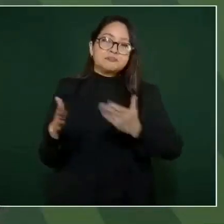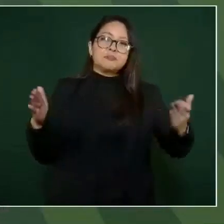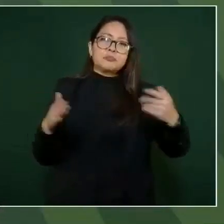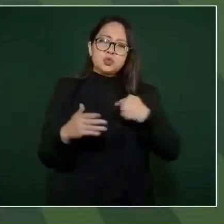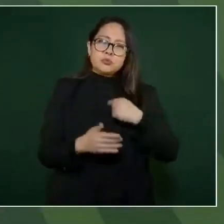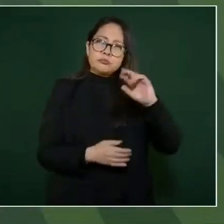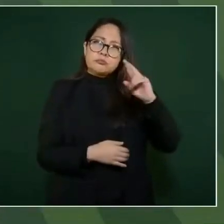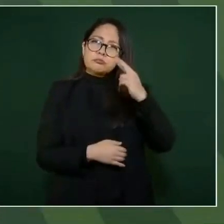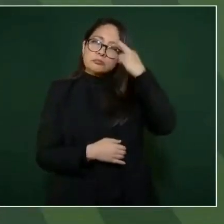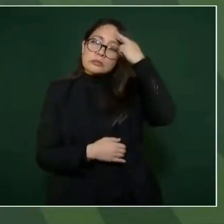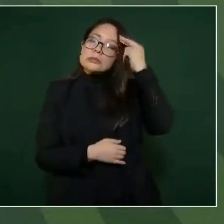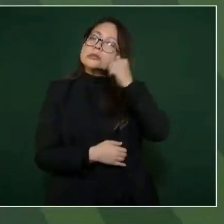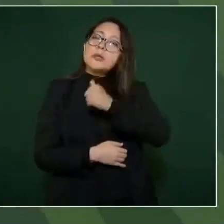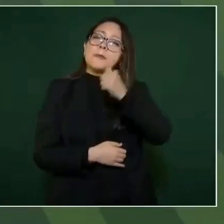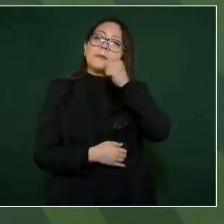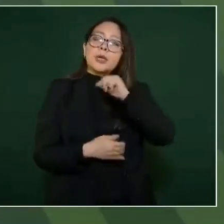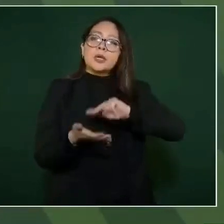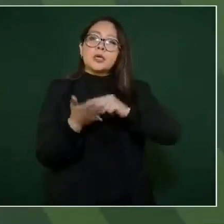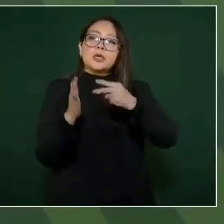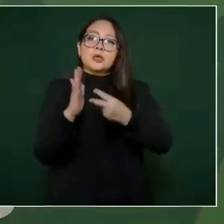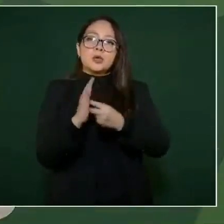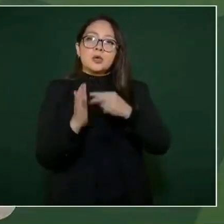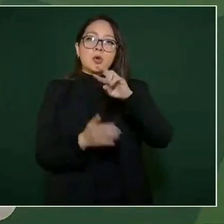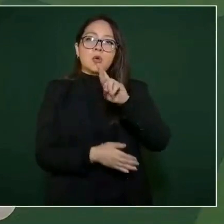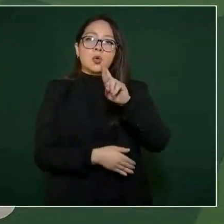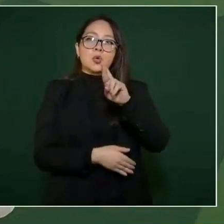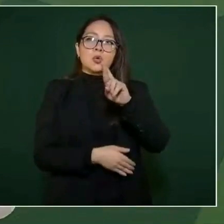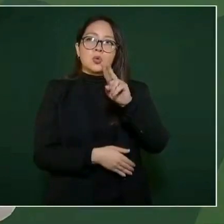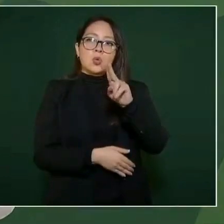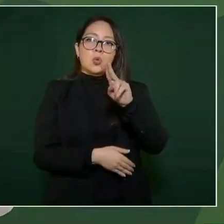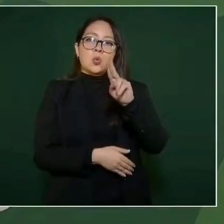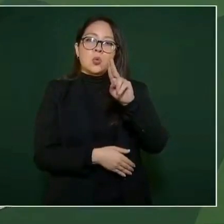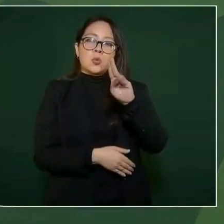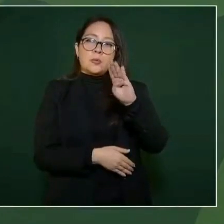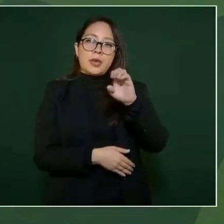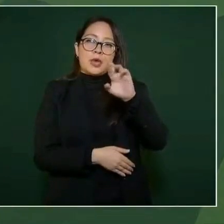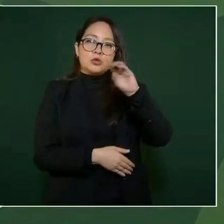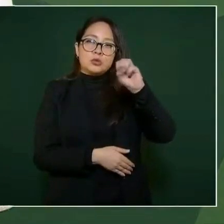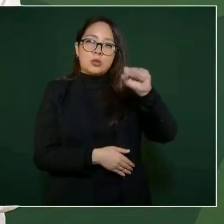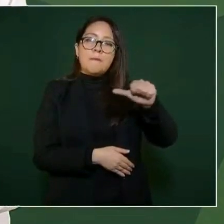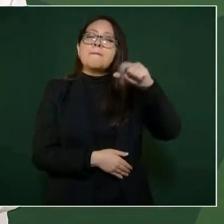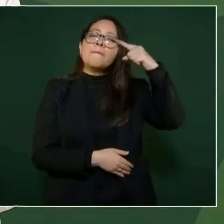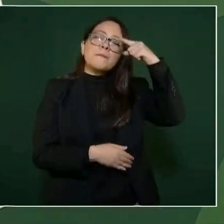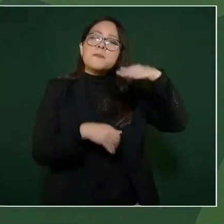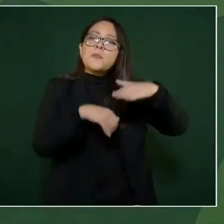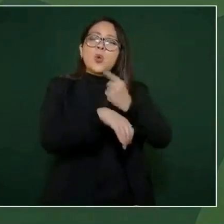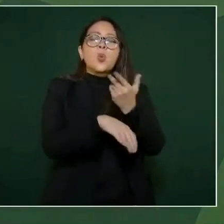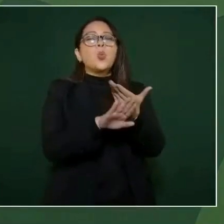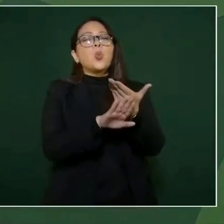lo voy a recordar siempre al ingeniero Rovirosa porque era yo en ese entonces,